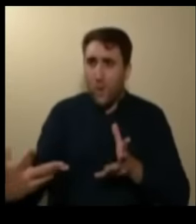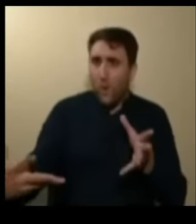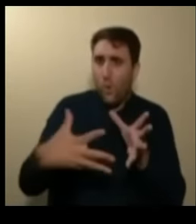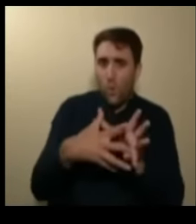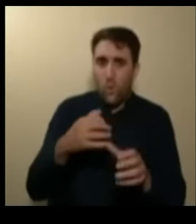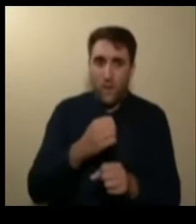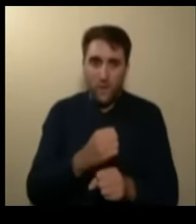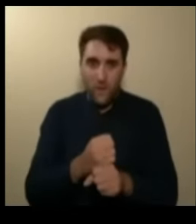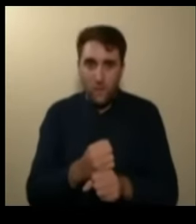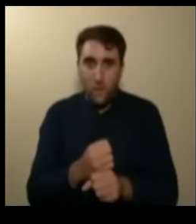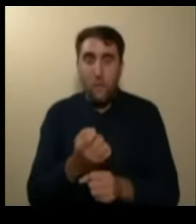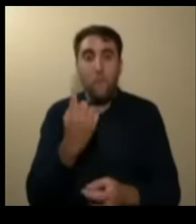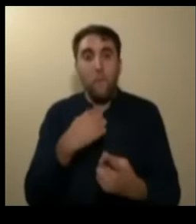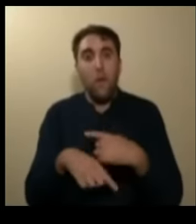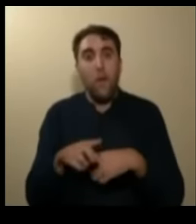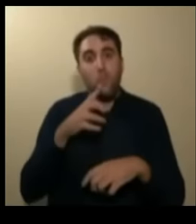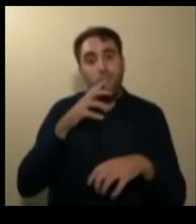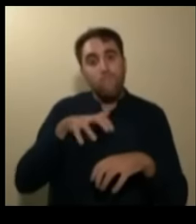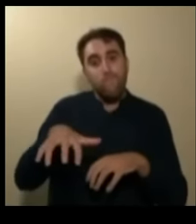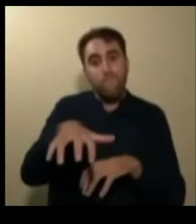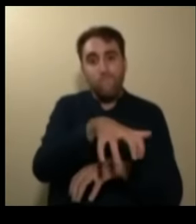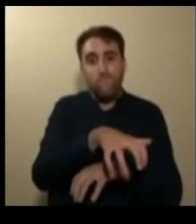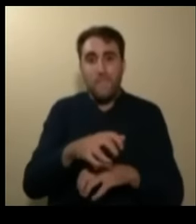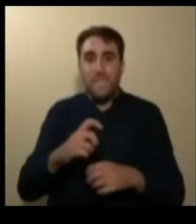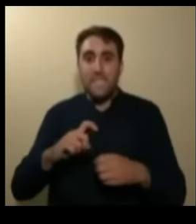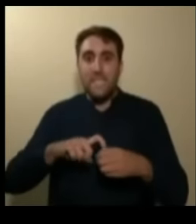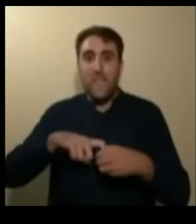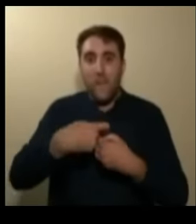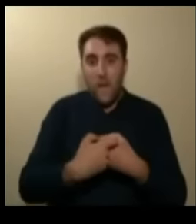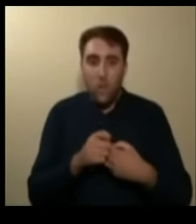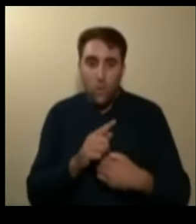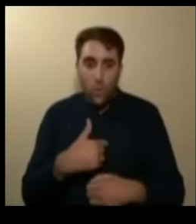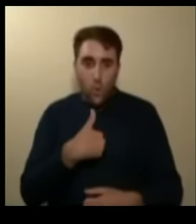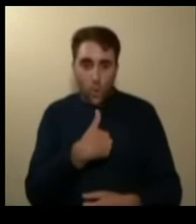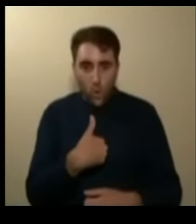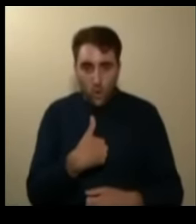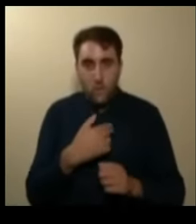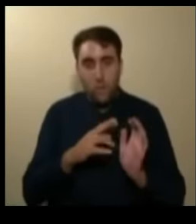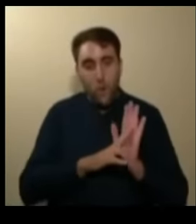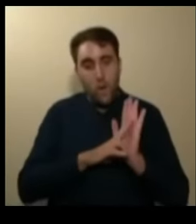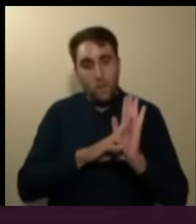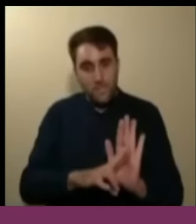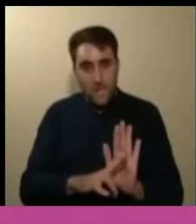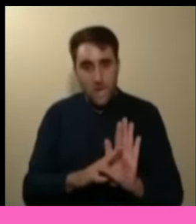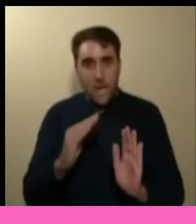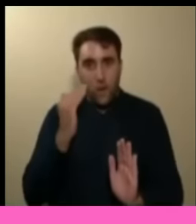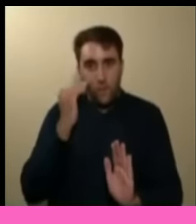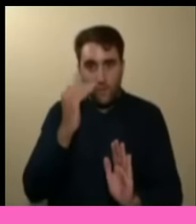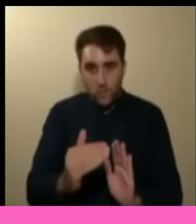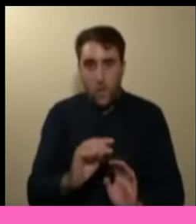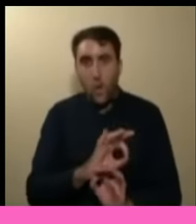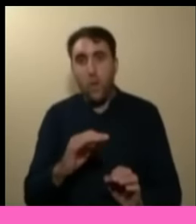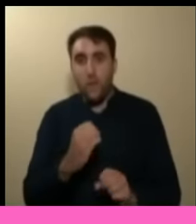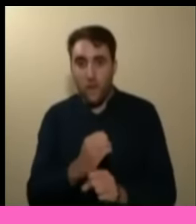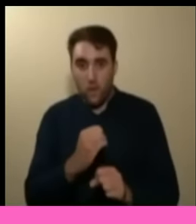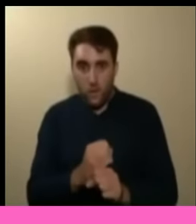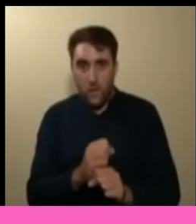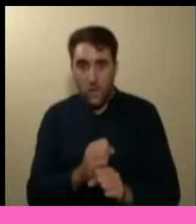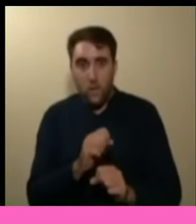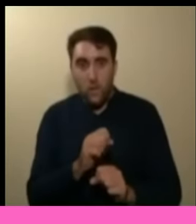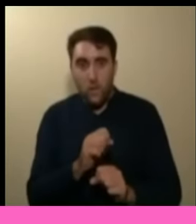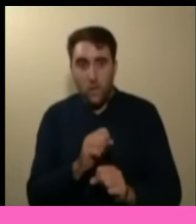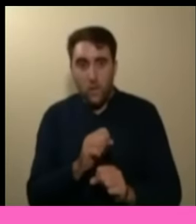Pero cada cosa en su lugar. Los sindicatos tienen un rol para cumplir, el rol de representar a los docentes y a los trabajadores. Y eso